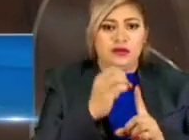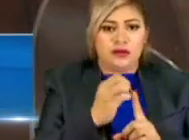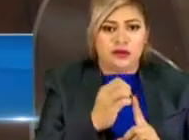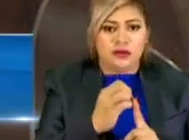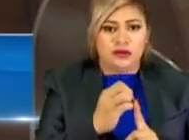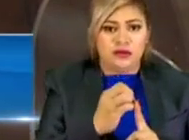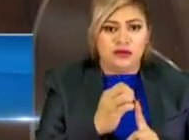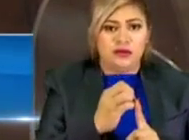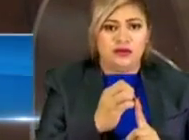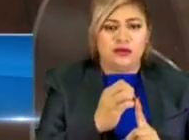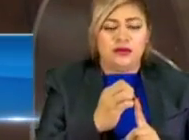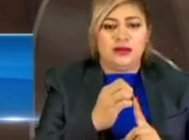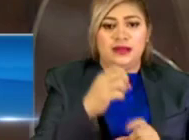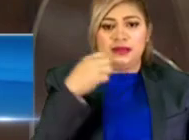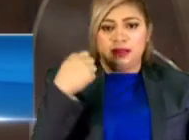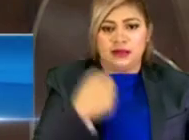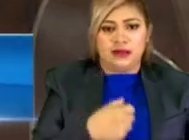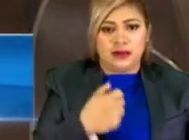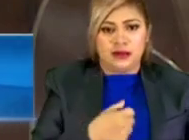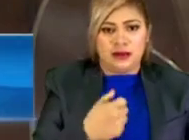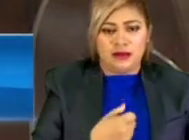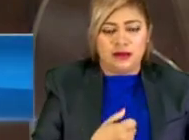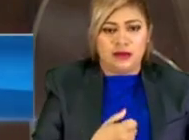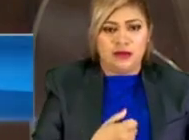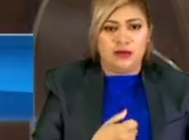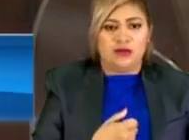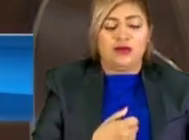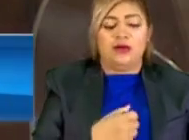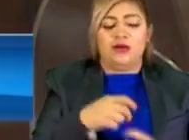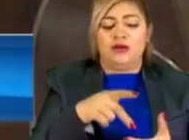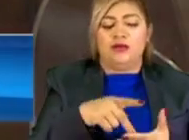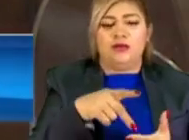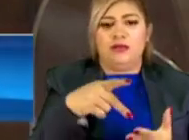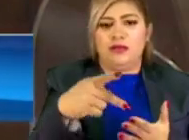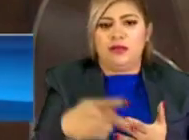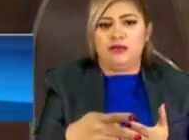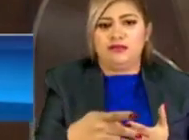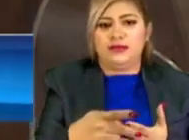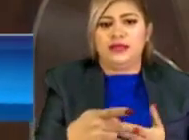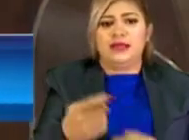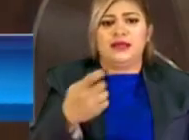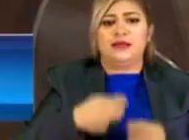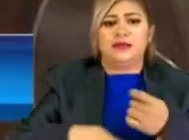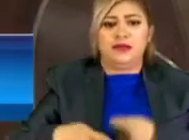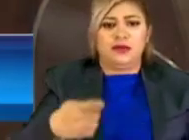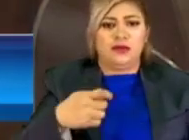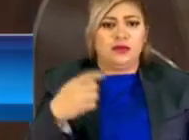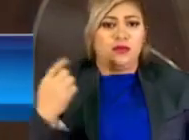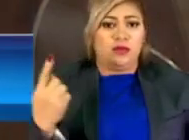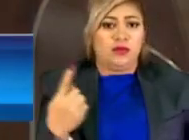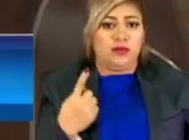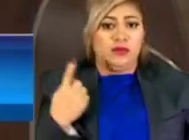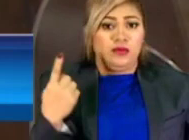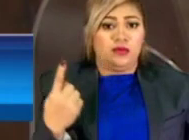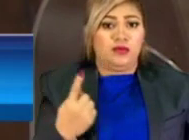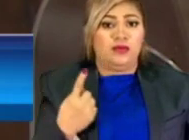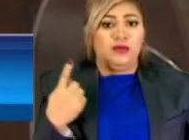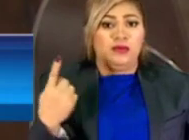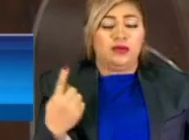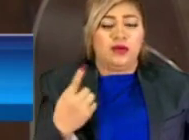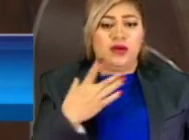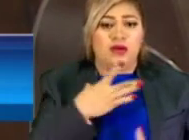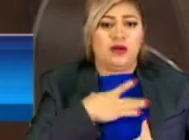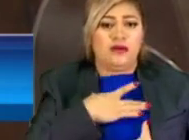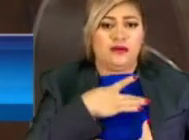conservación y generación de empleos, un plan que pasa por la inversión pública y que estimula la confianza del